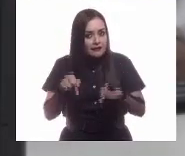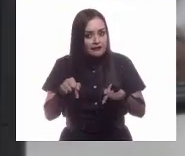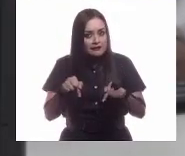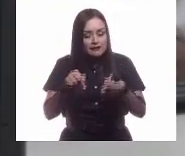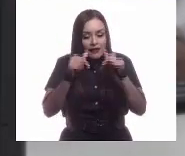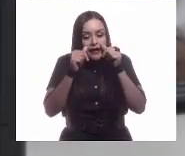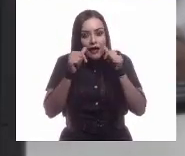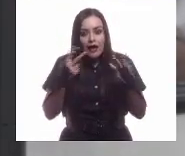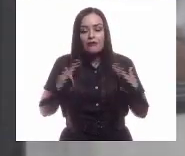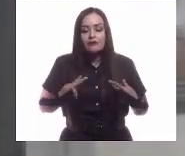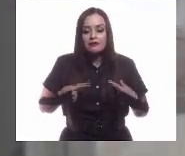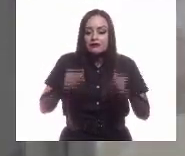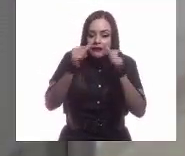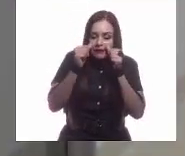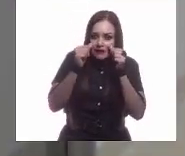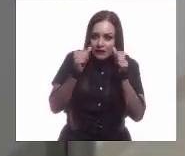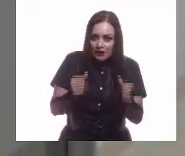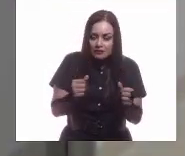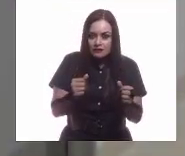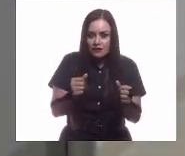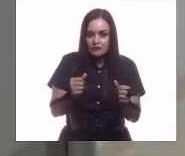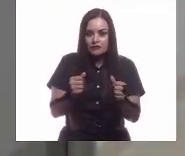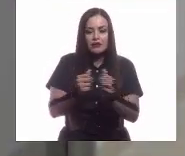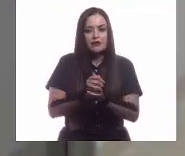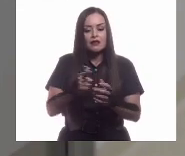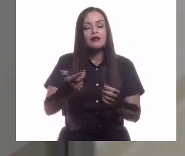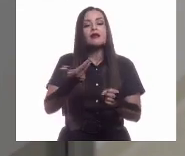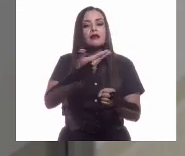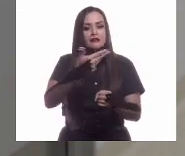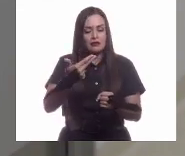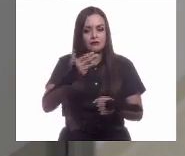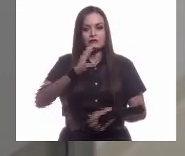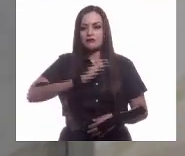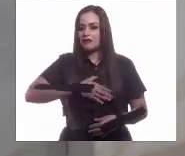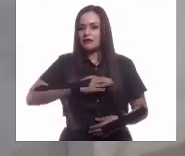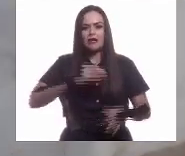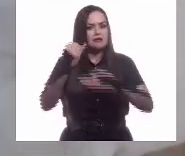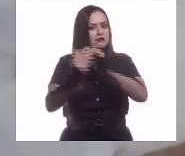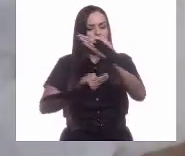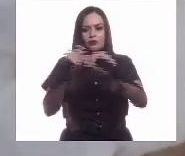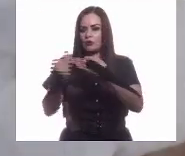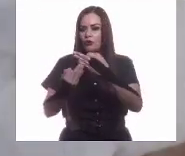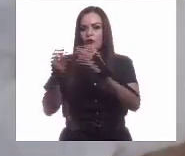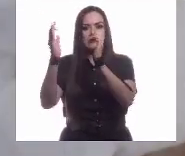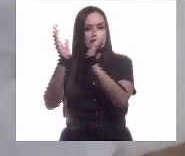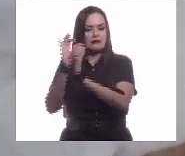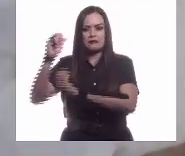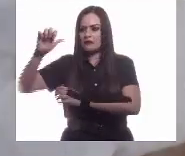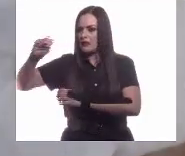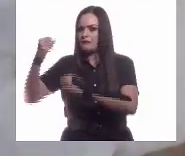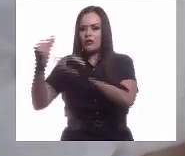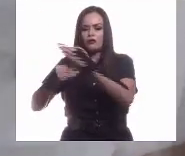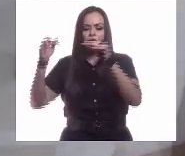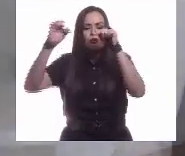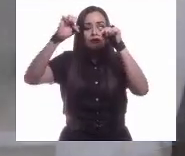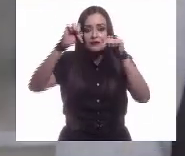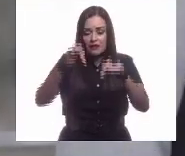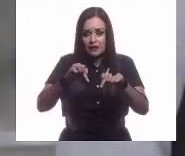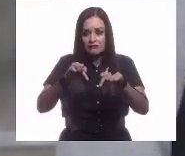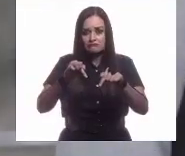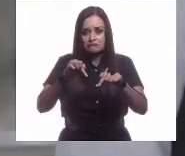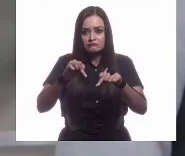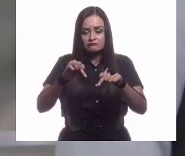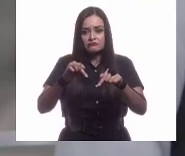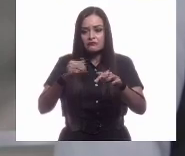a derechohabientes de otras instituciones en instituciones distintas en la medida de nuestras posibilidades. Y así en este intercambio